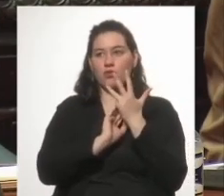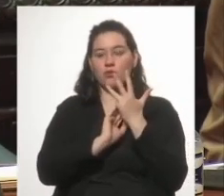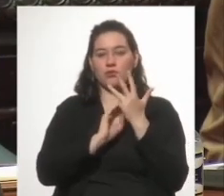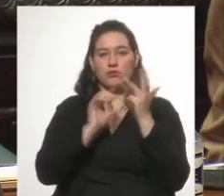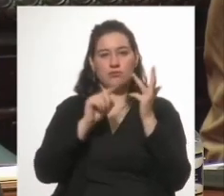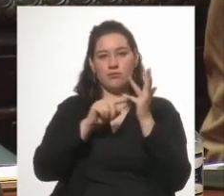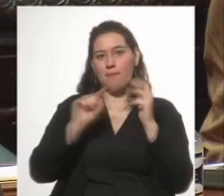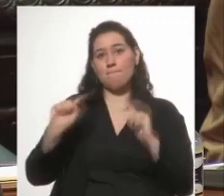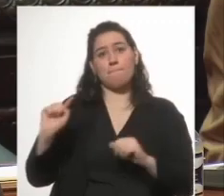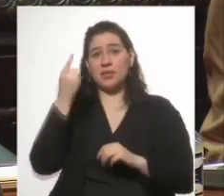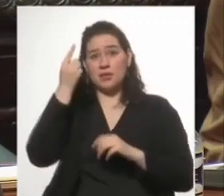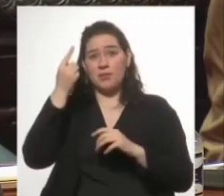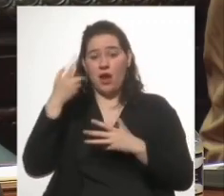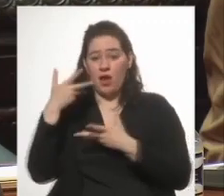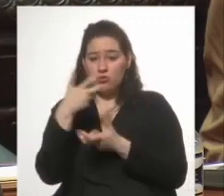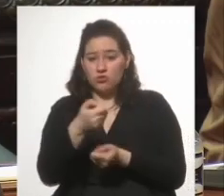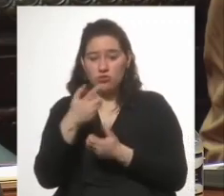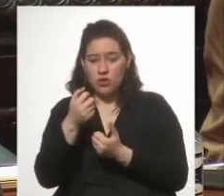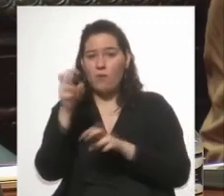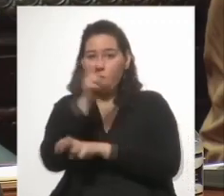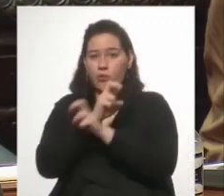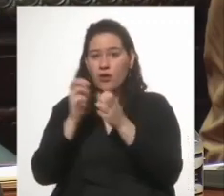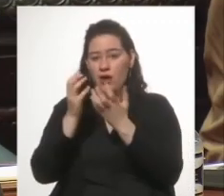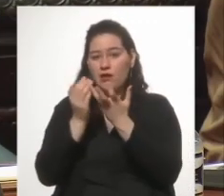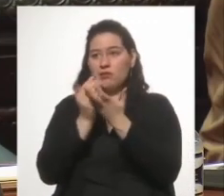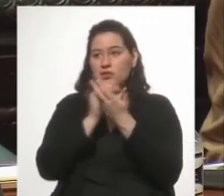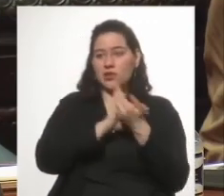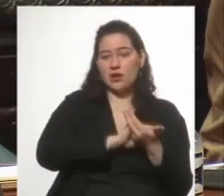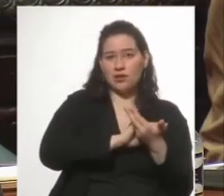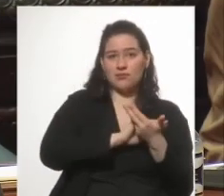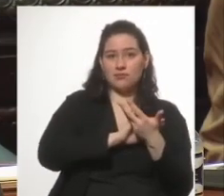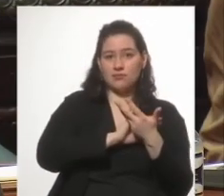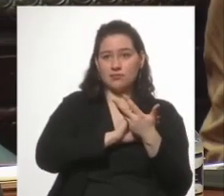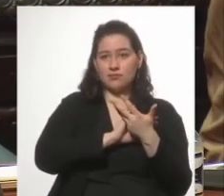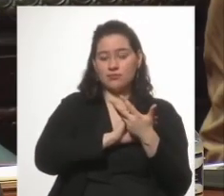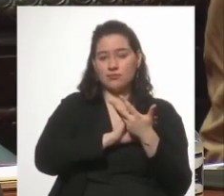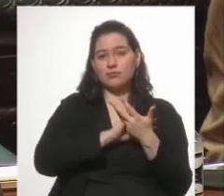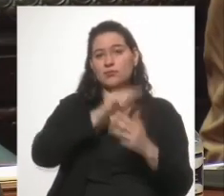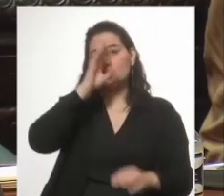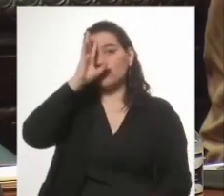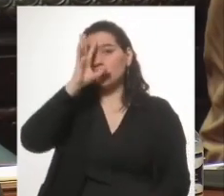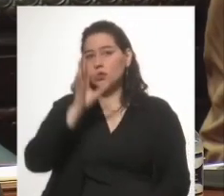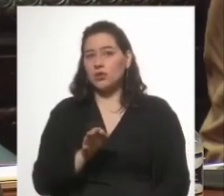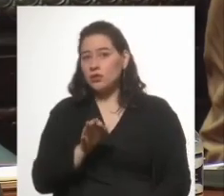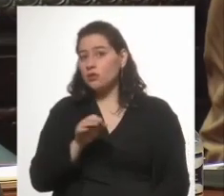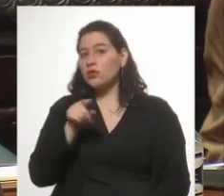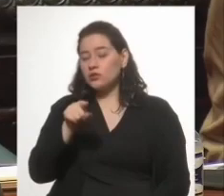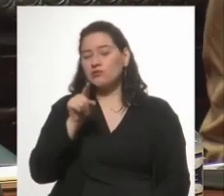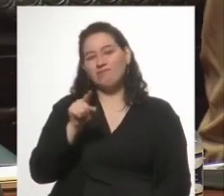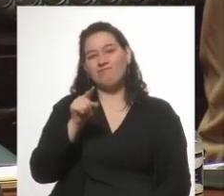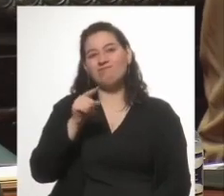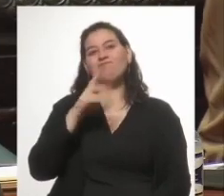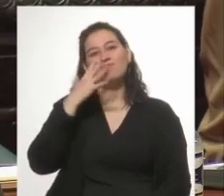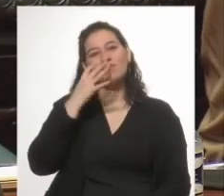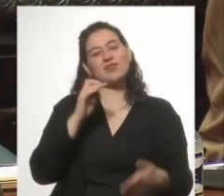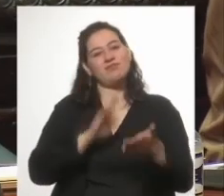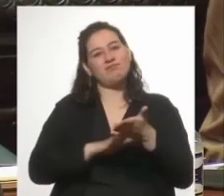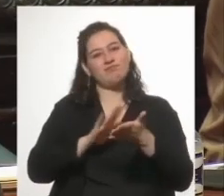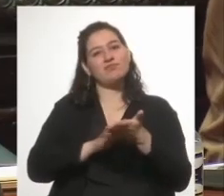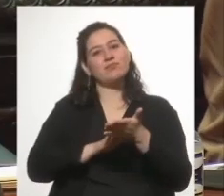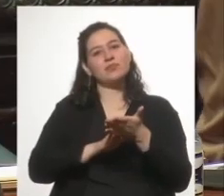de sus principales sostenedores. Y creo que esto se ratifica